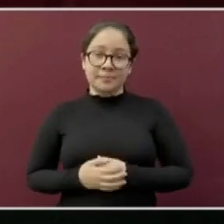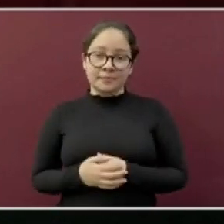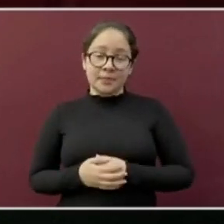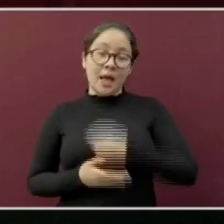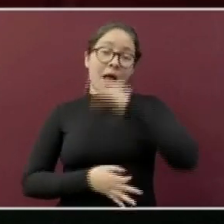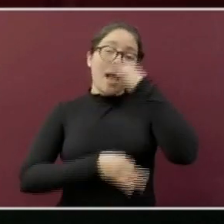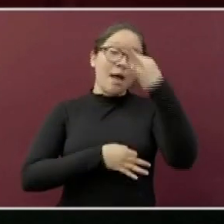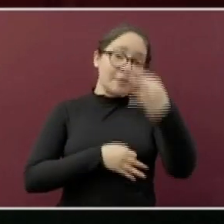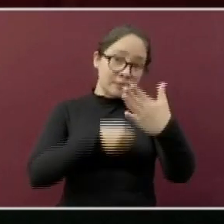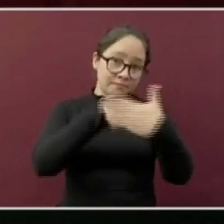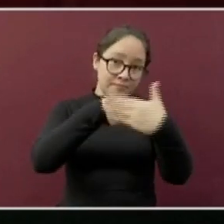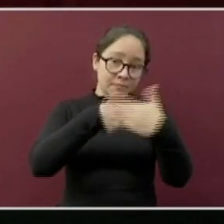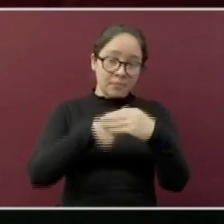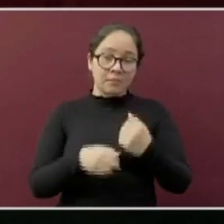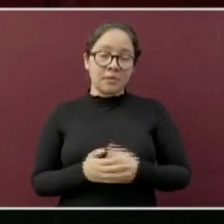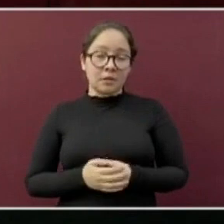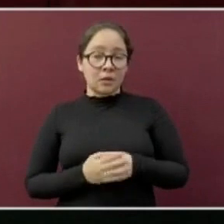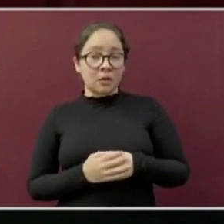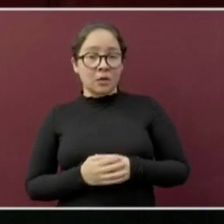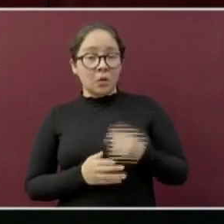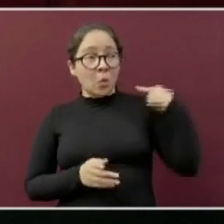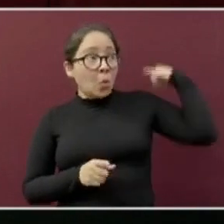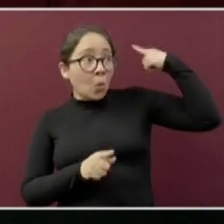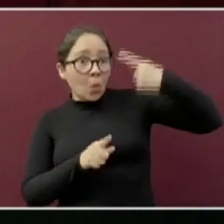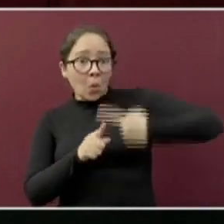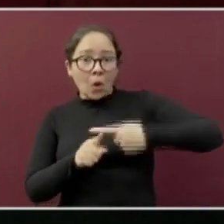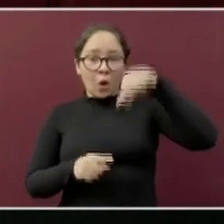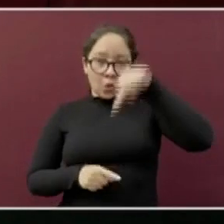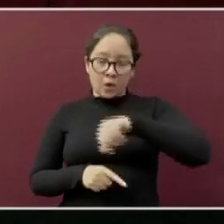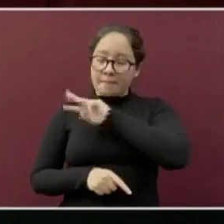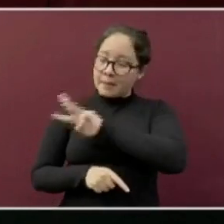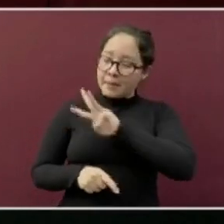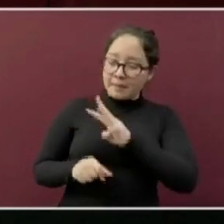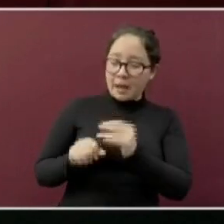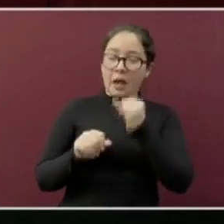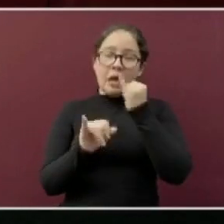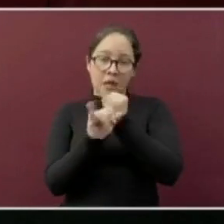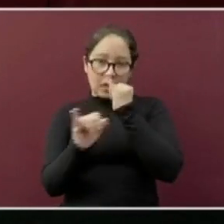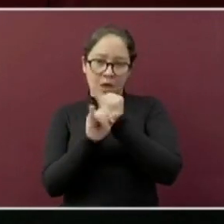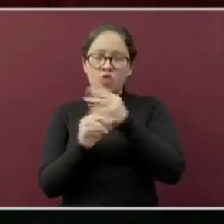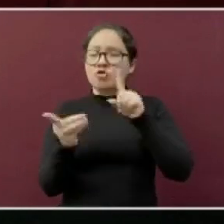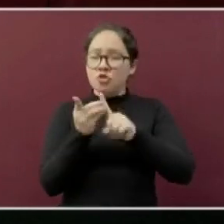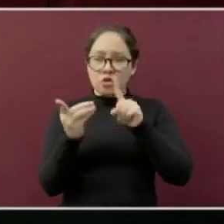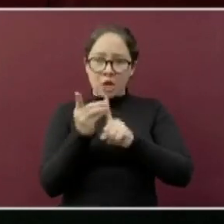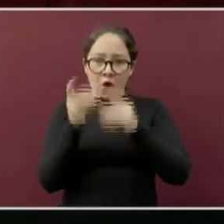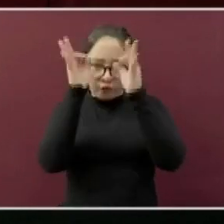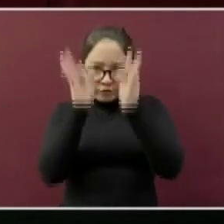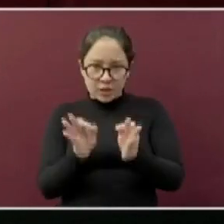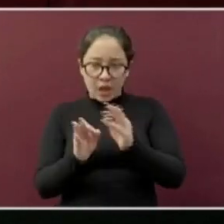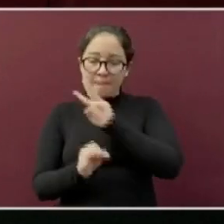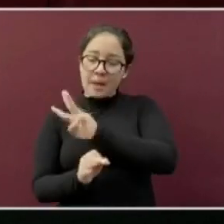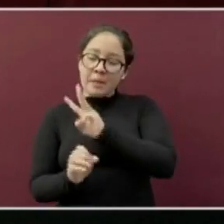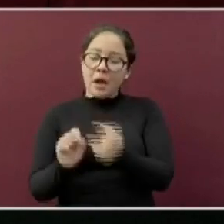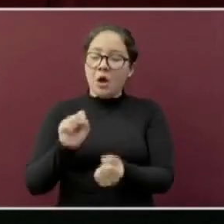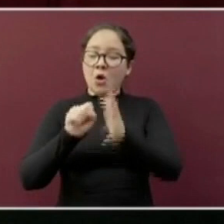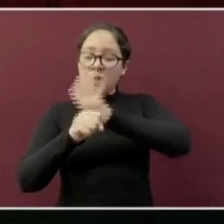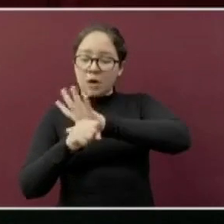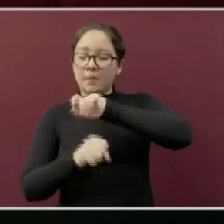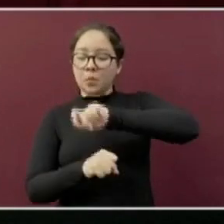informo que al día de hoy, en la plataforma electrónica ubicada en la página oficial coronavirus